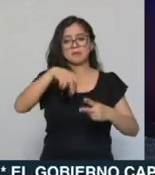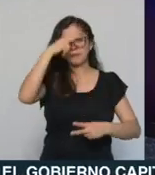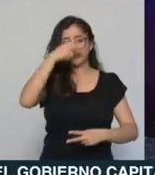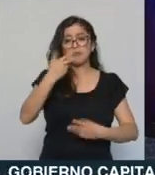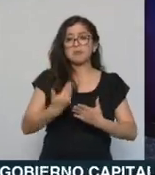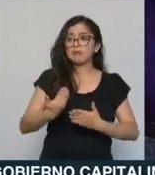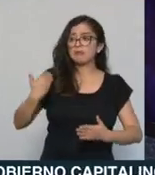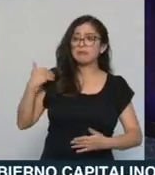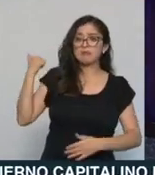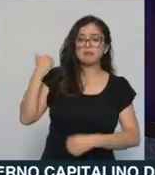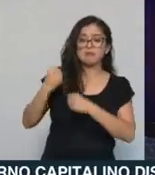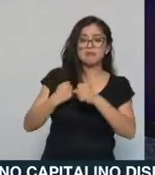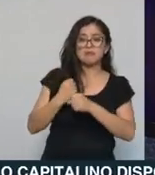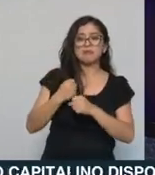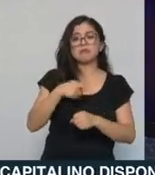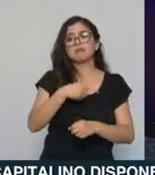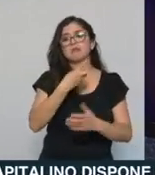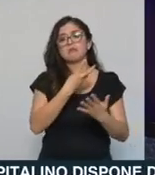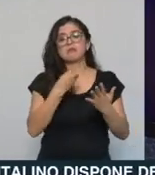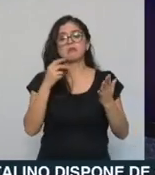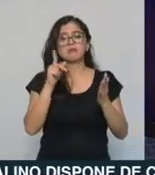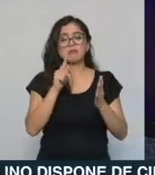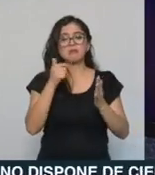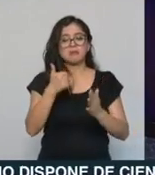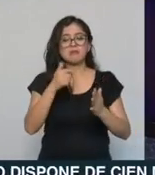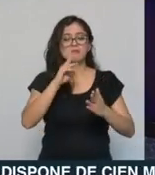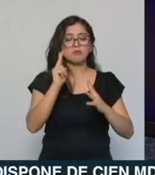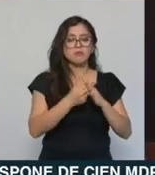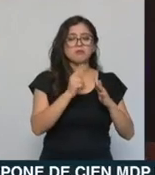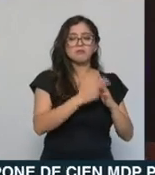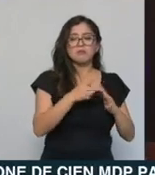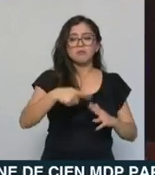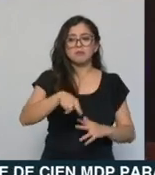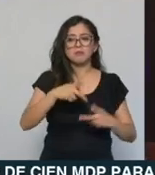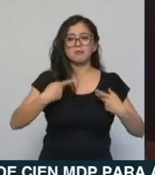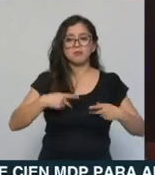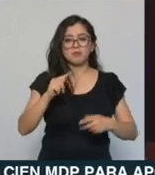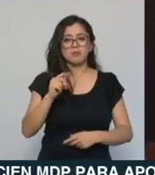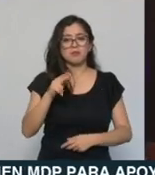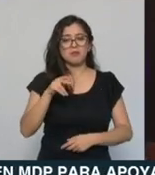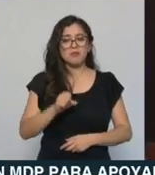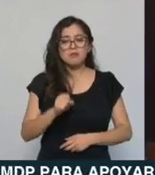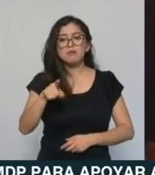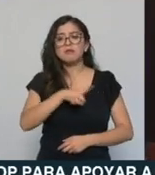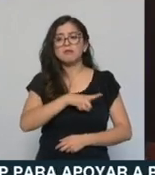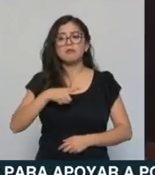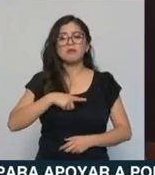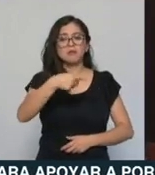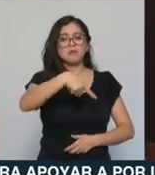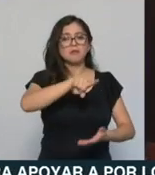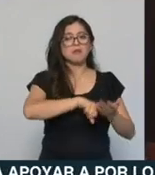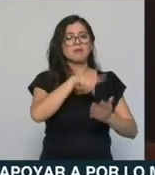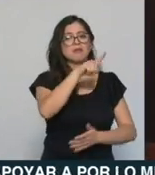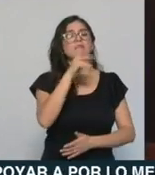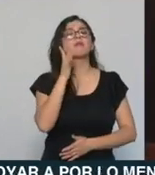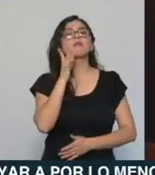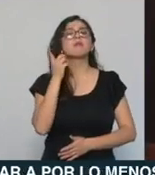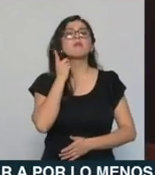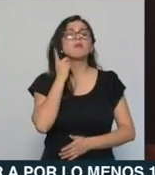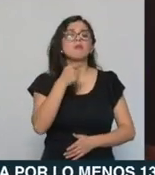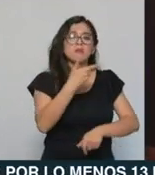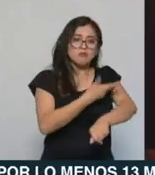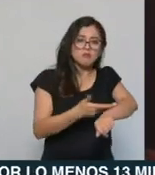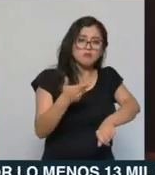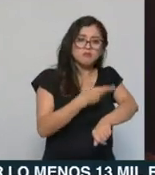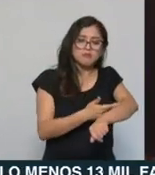hubo 376 transfeminicidios. Hay mucho que hacer desde el lugar legislativo, Temístocles. Hay mucho que hacer. Es